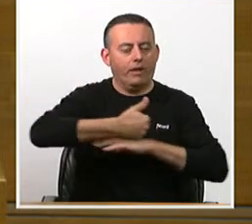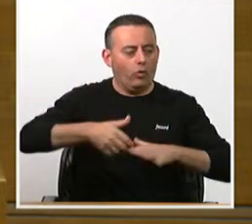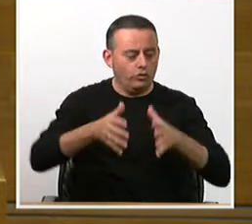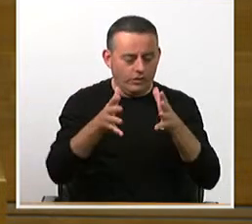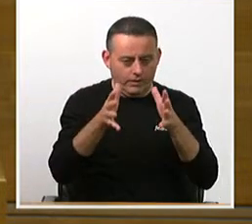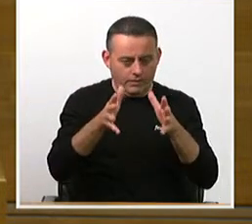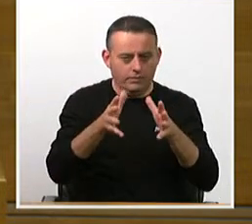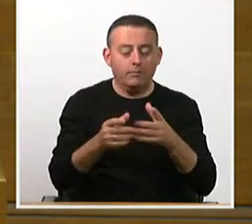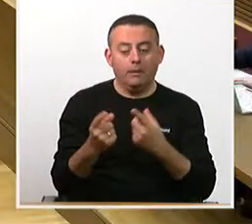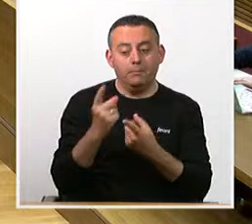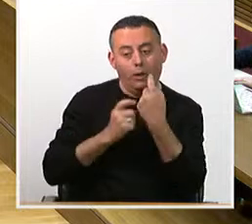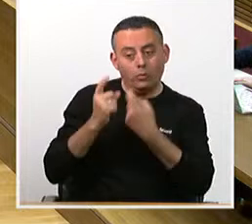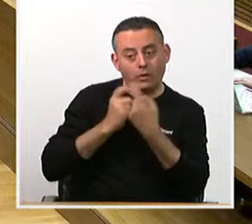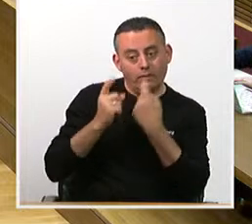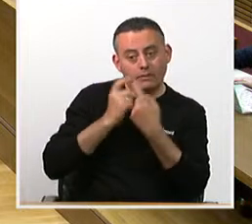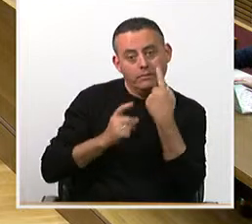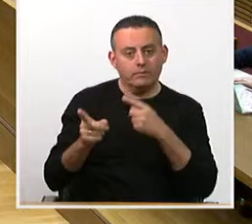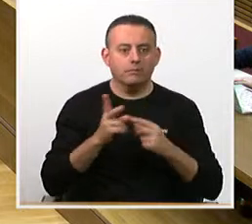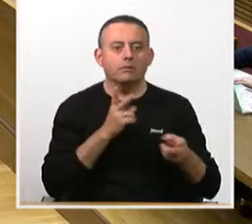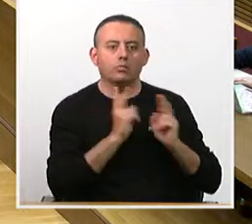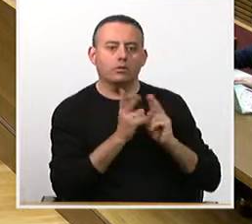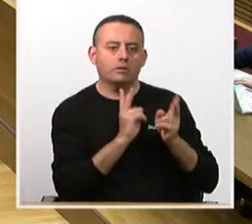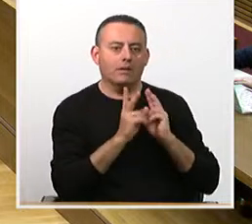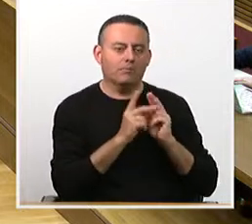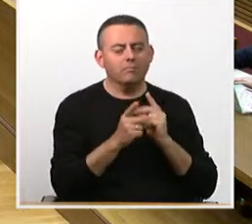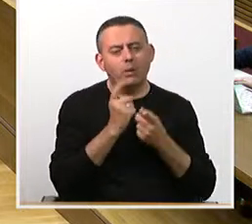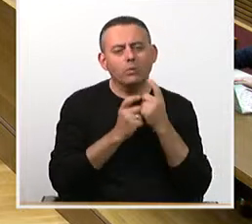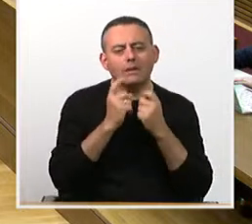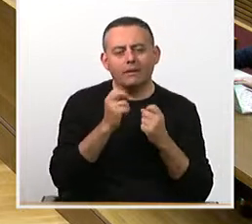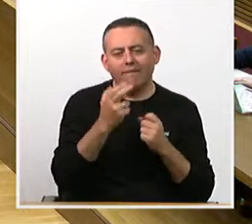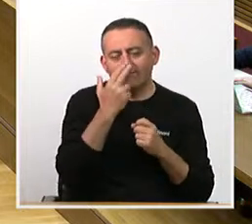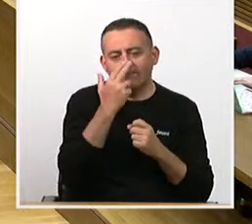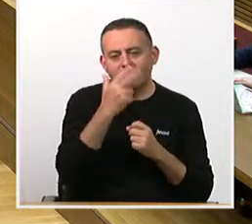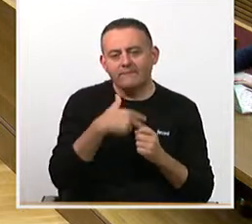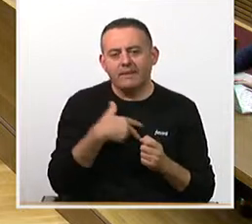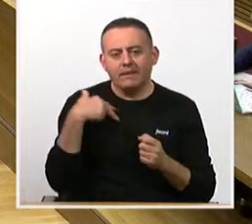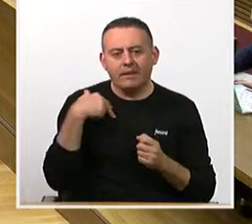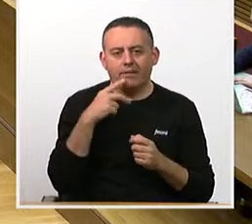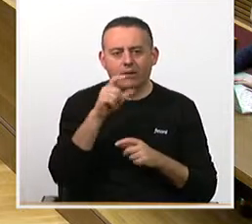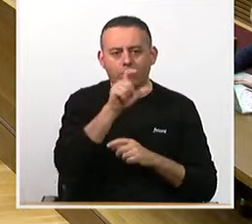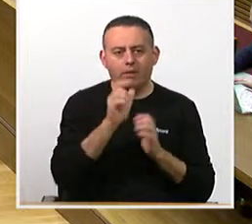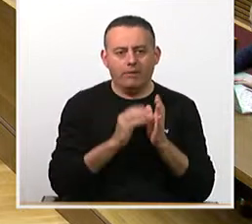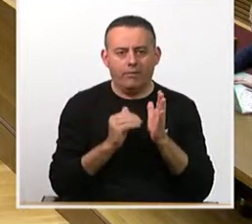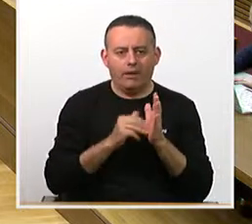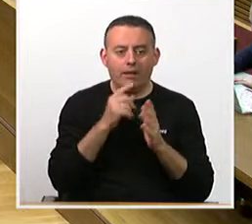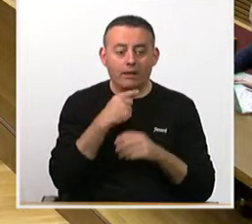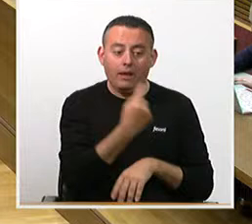las preguntas de interés general para la comunidad valenciana formuladas por los grupos